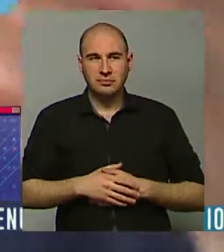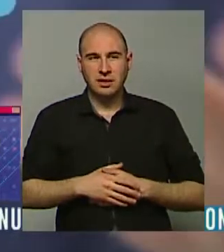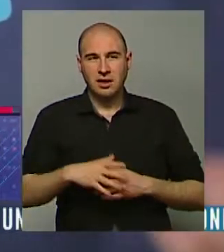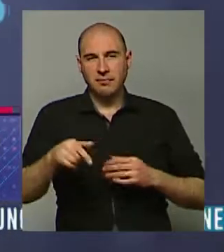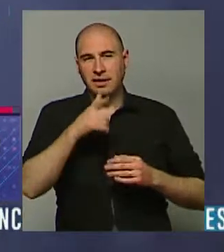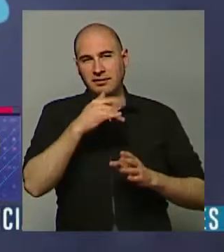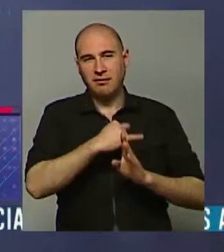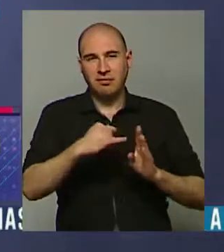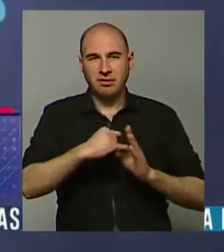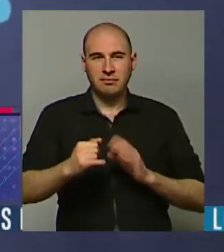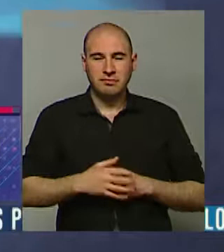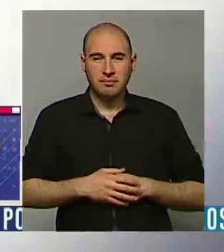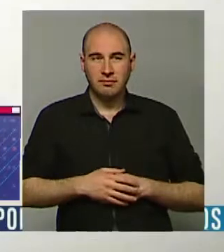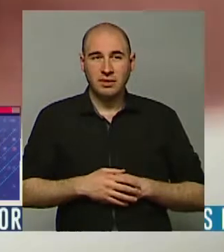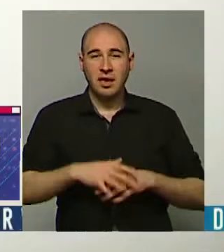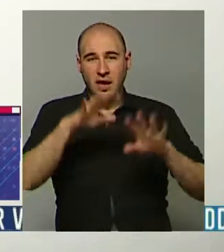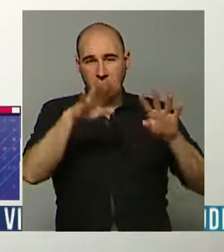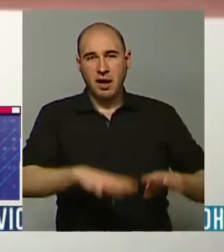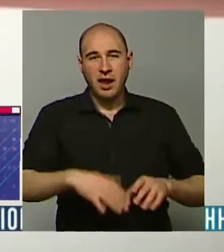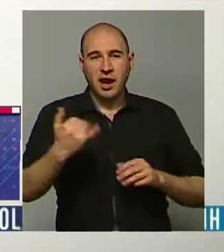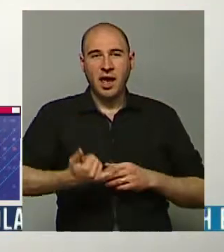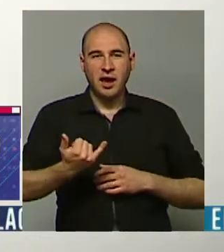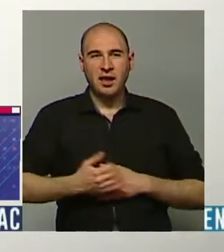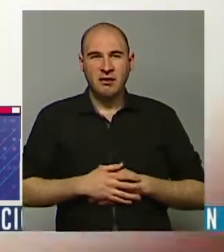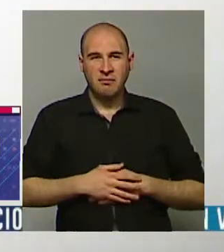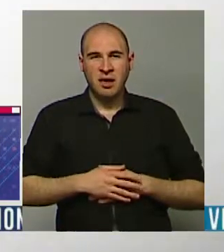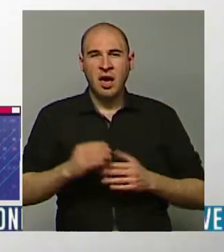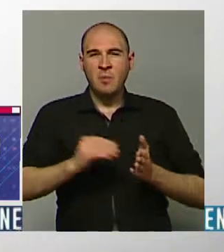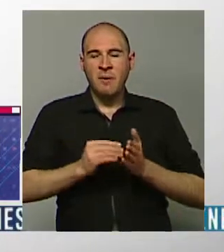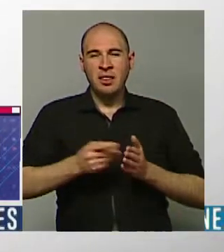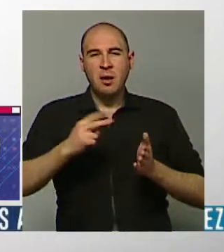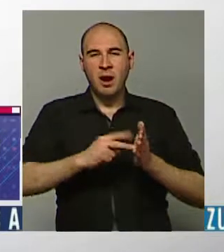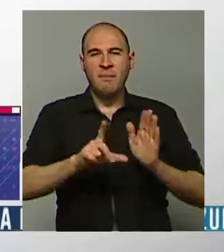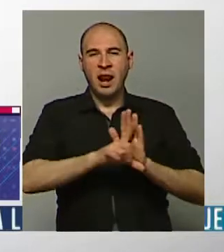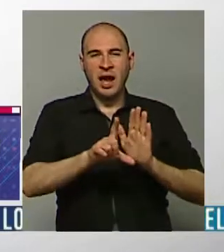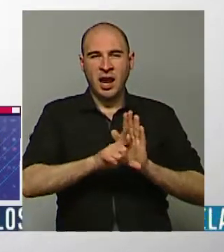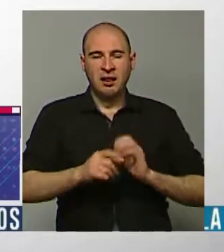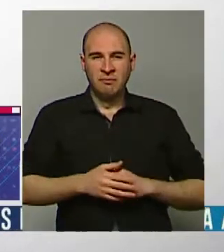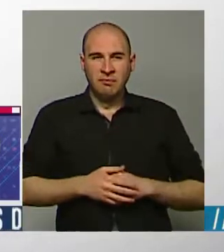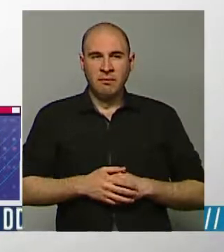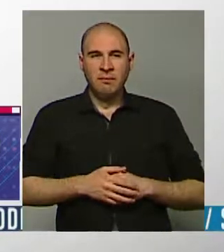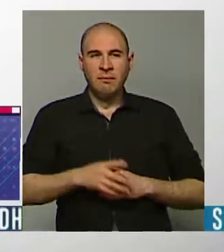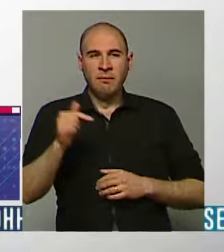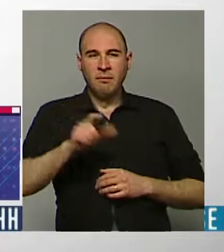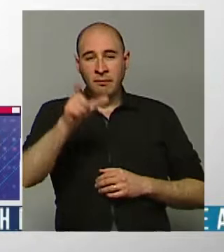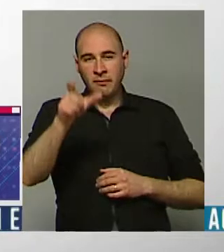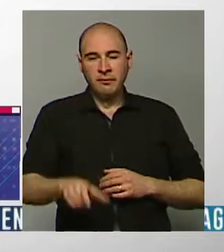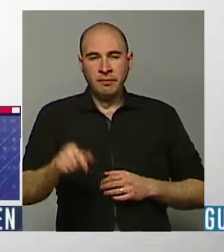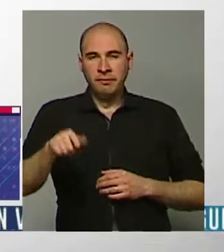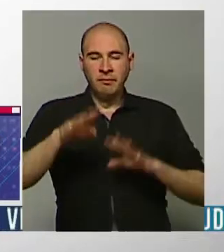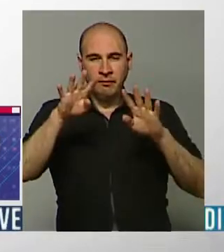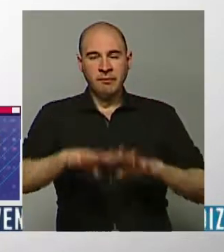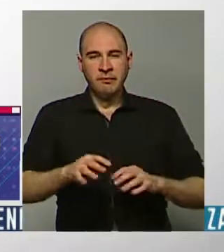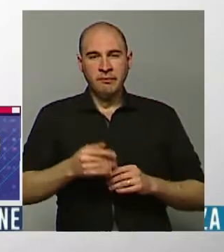mitad, digamos, ¿no? Y había un sitio y que, digamos, en algún momento tuvo problemas legales. Entonces, esta persona del sitio